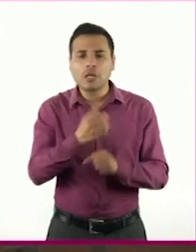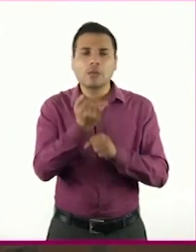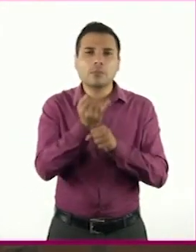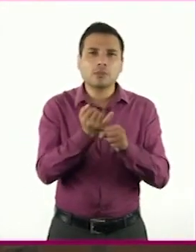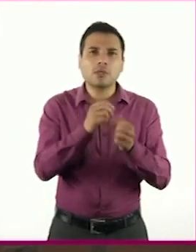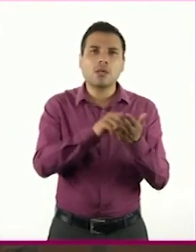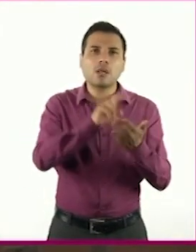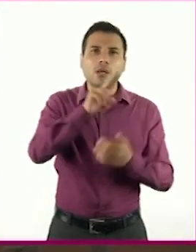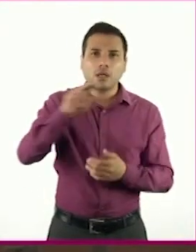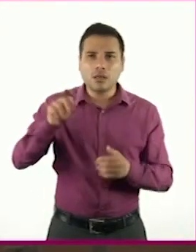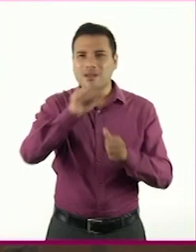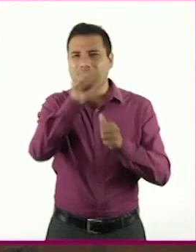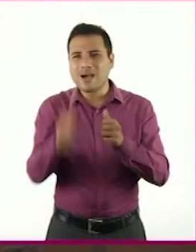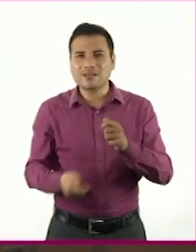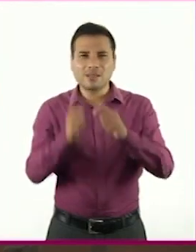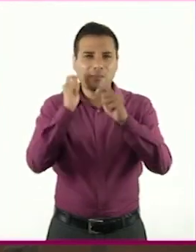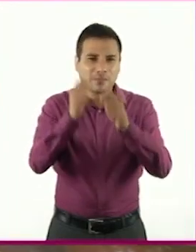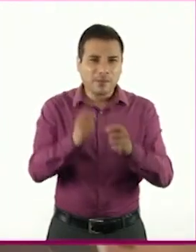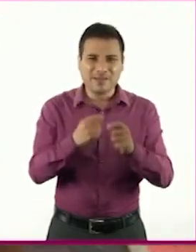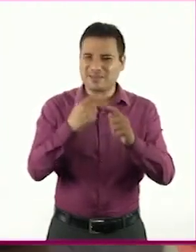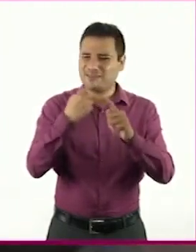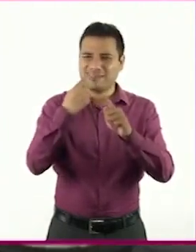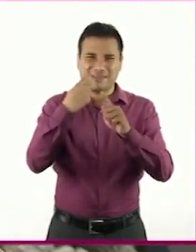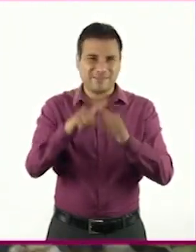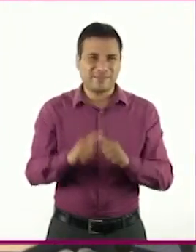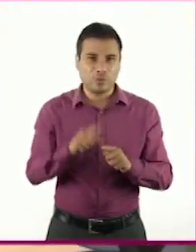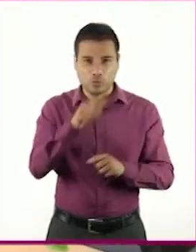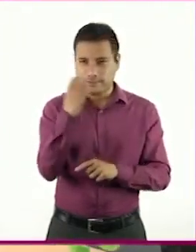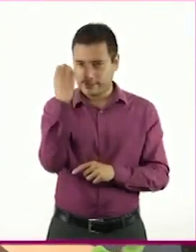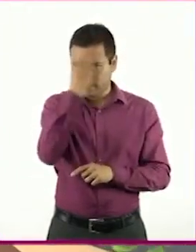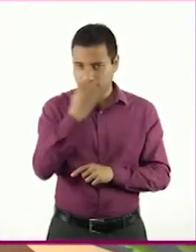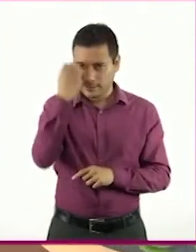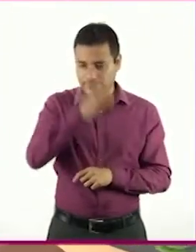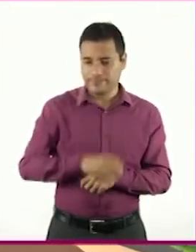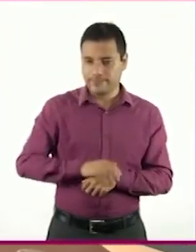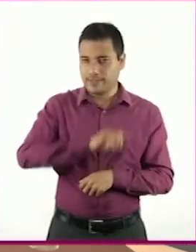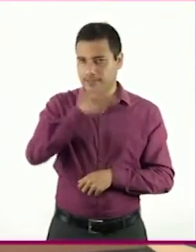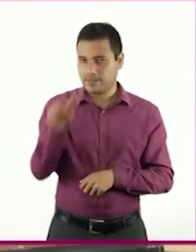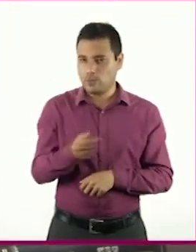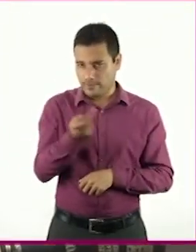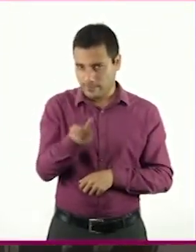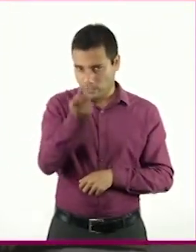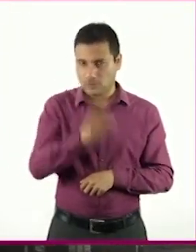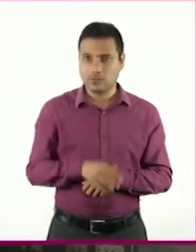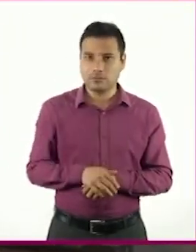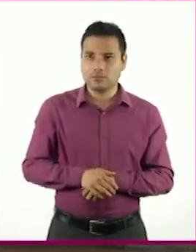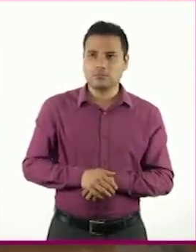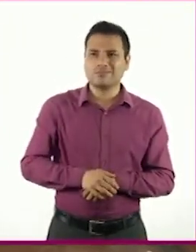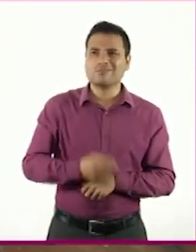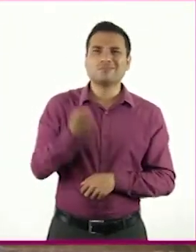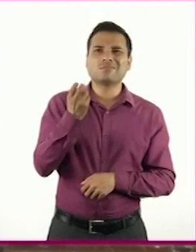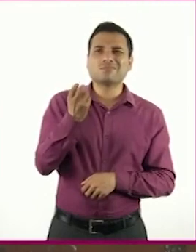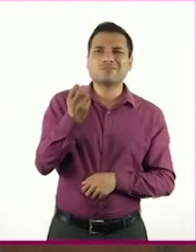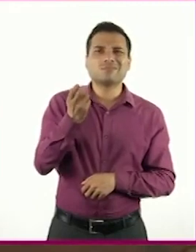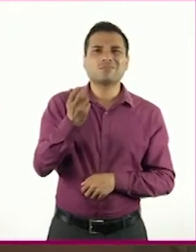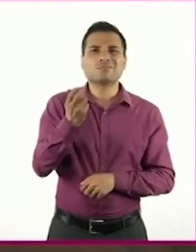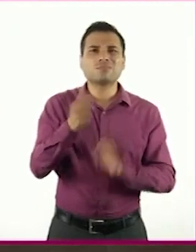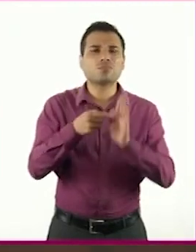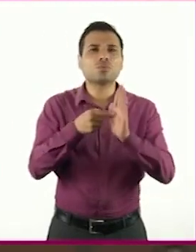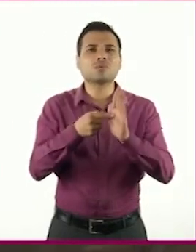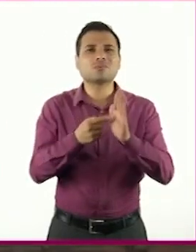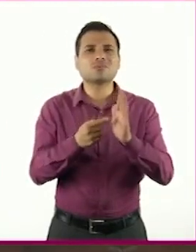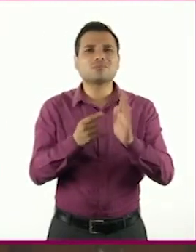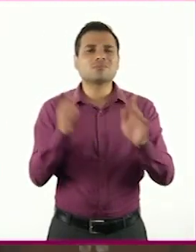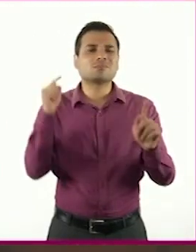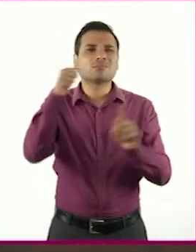artística, analícenla y respondan. ¿Qué mensaje quiere transmitir el autor? ¿Qué elementos de la